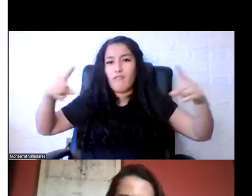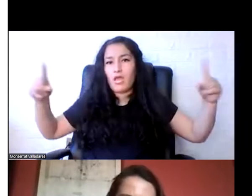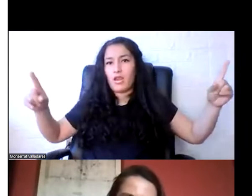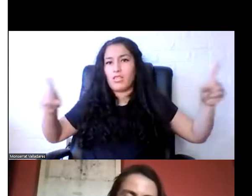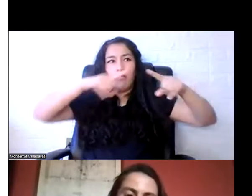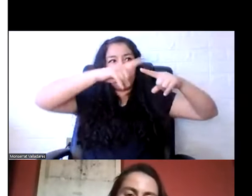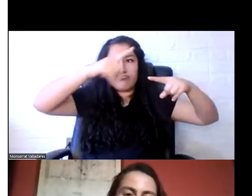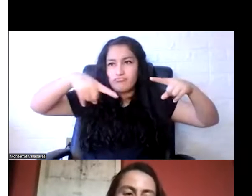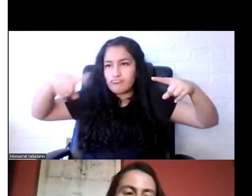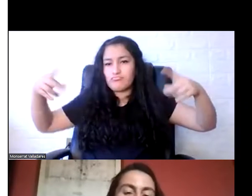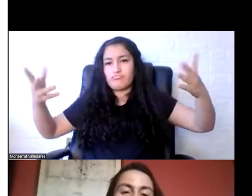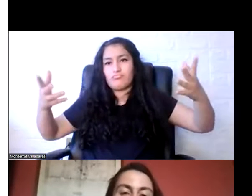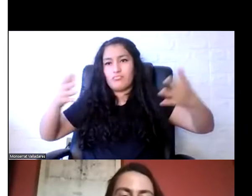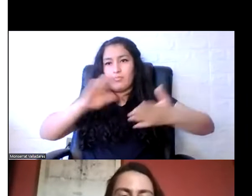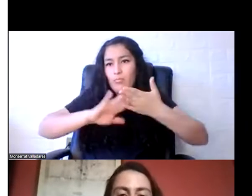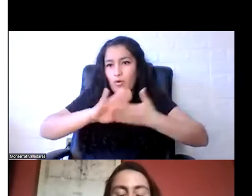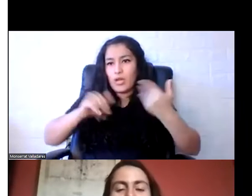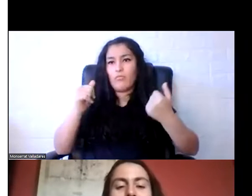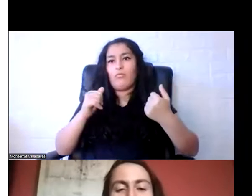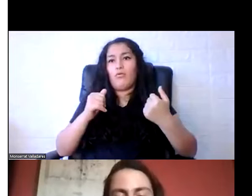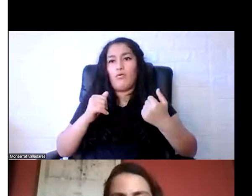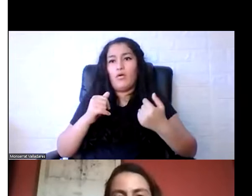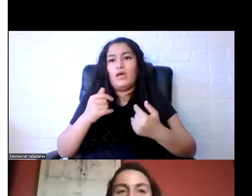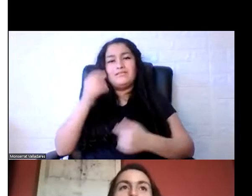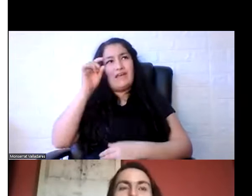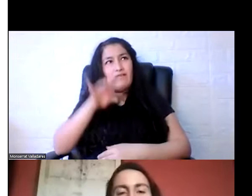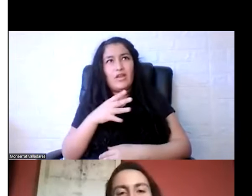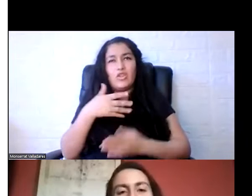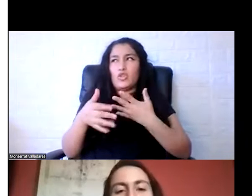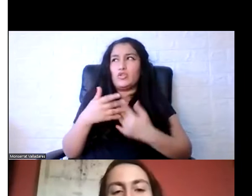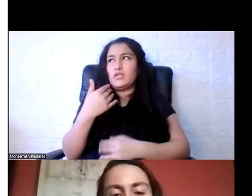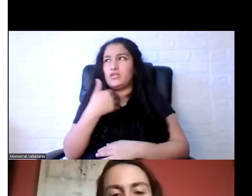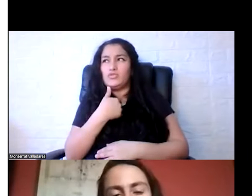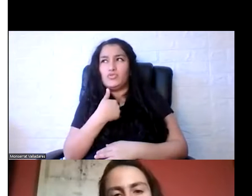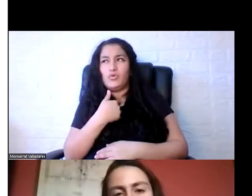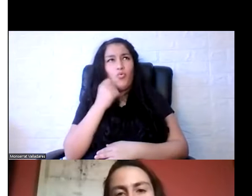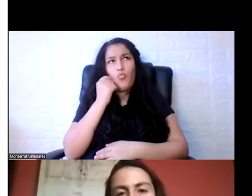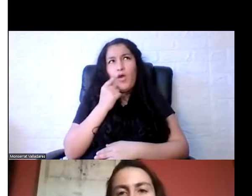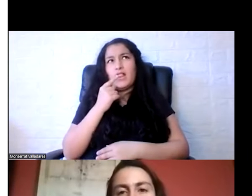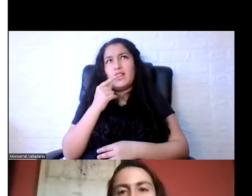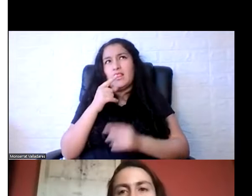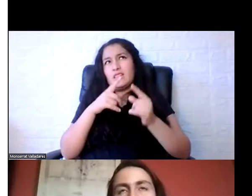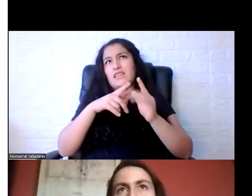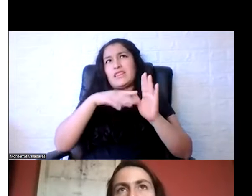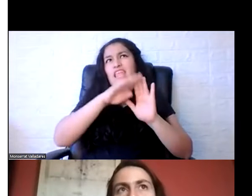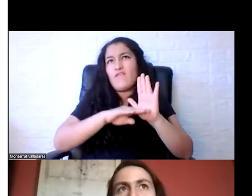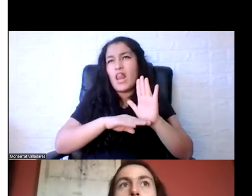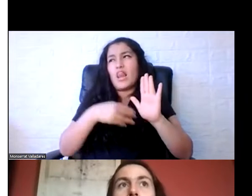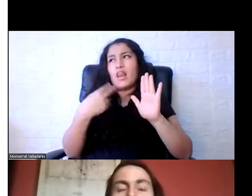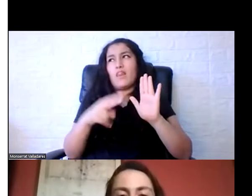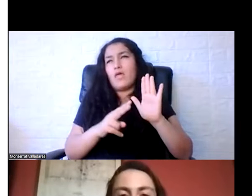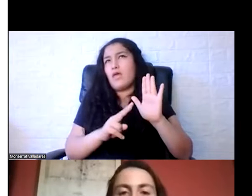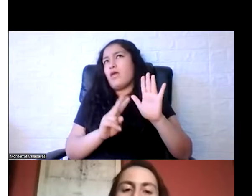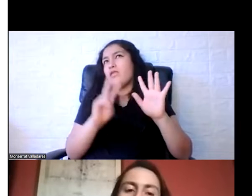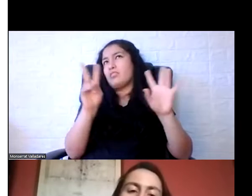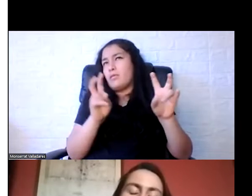en esas como interfaces, en esas categorías, y tener que categorizarnos y autodefinirnos, ¿no es cierto? Y